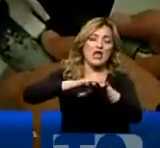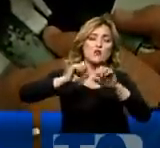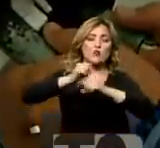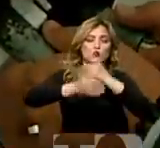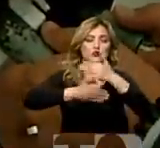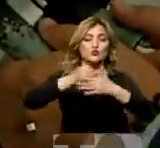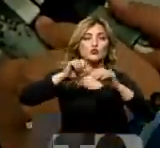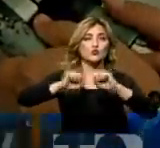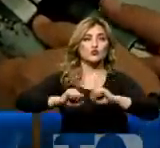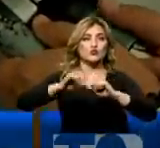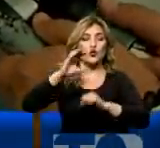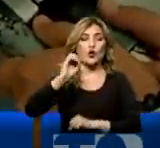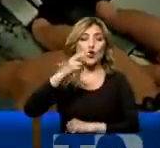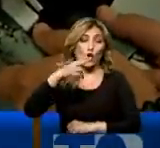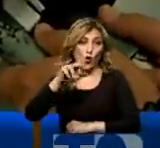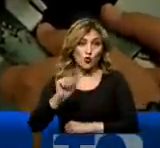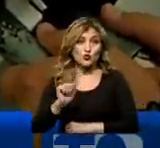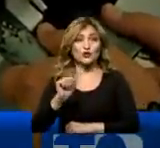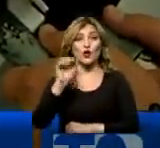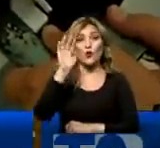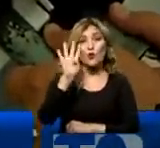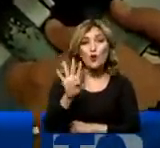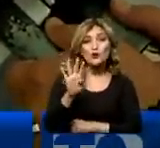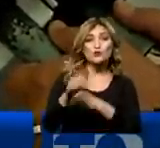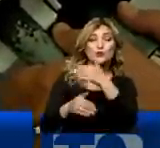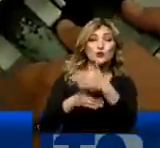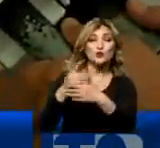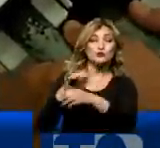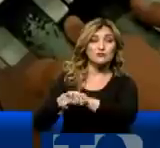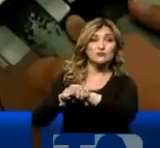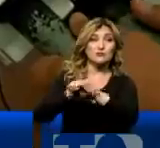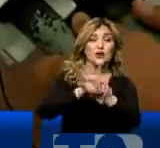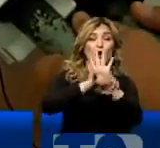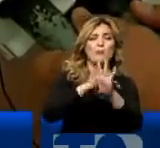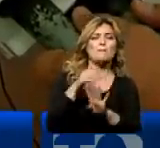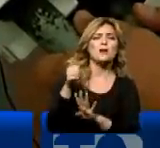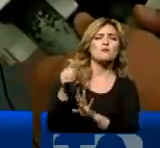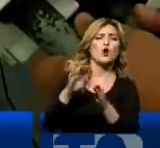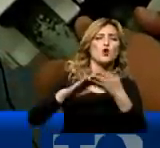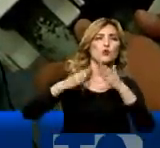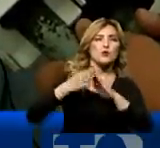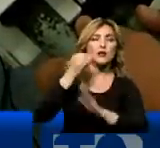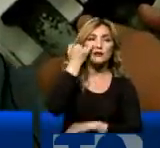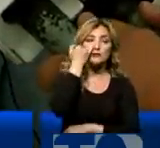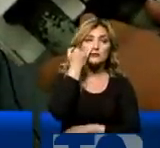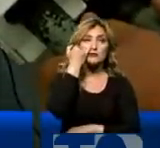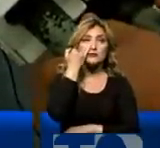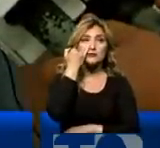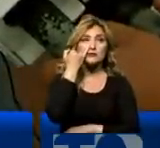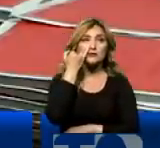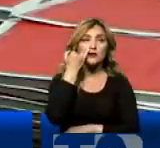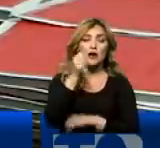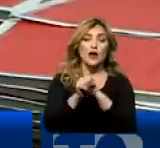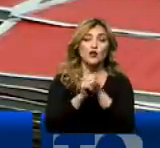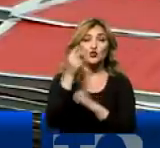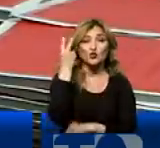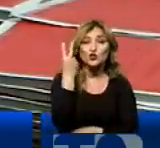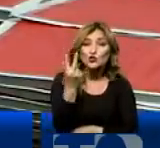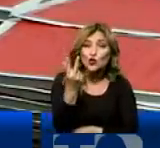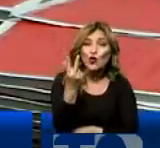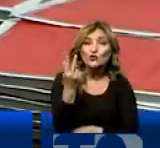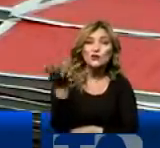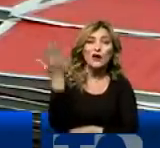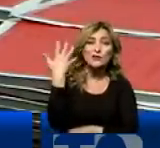En el caso La Cocha, que eran solo 4 procesados de la misma comunidad indígena, se demoraron 2 años. Durante